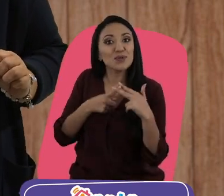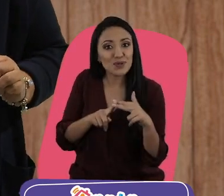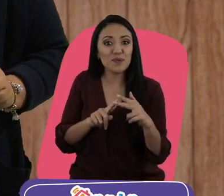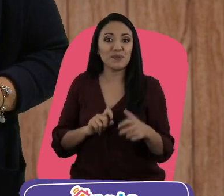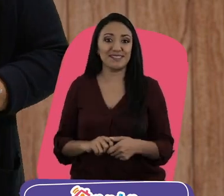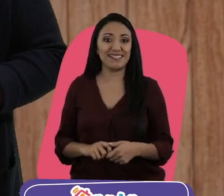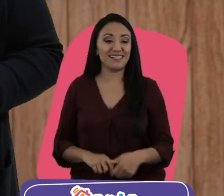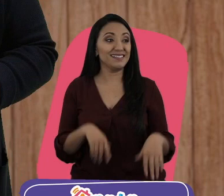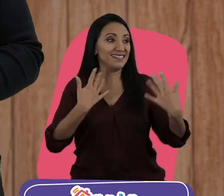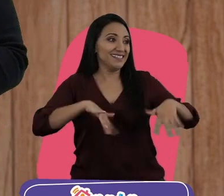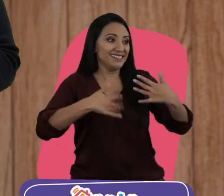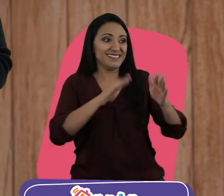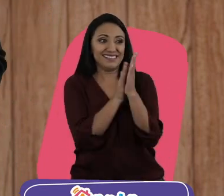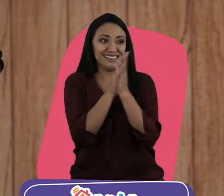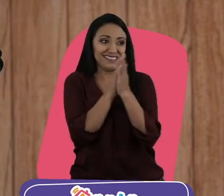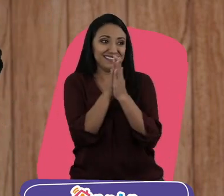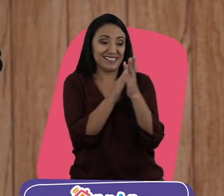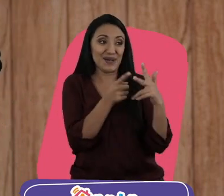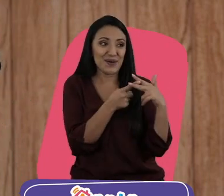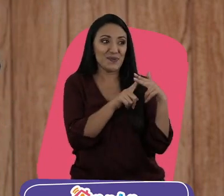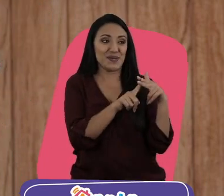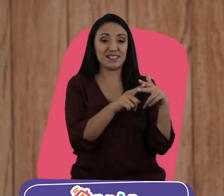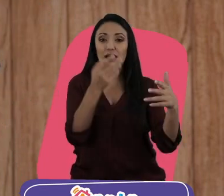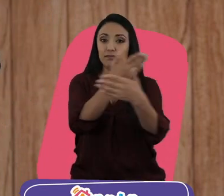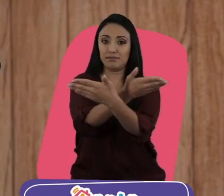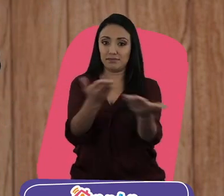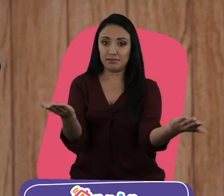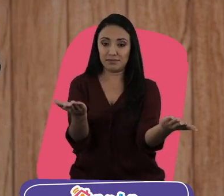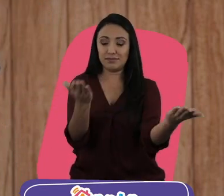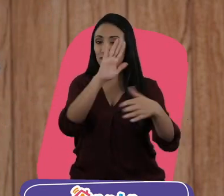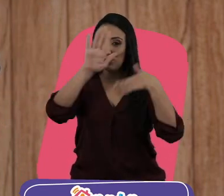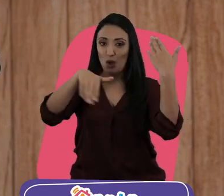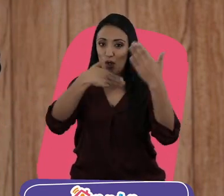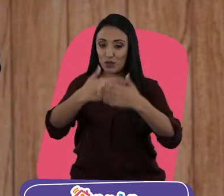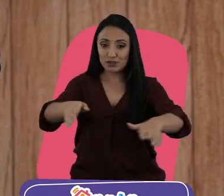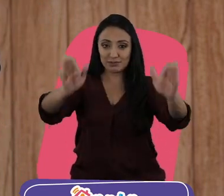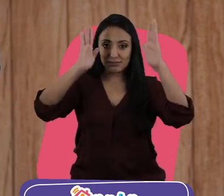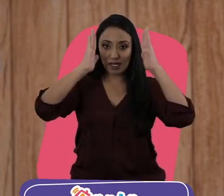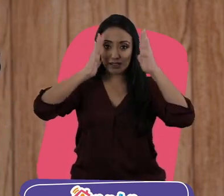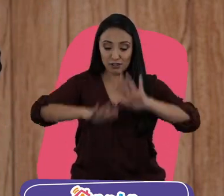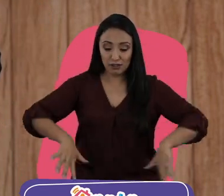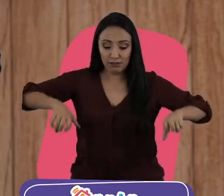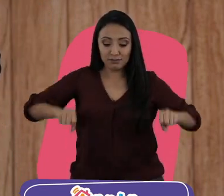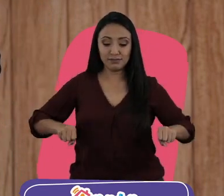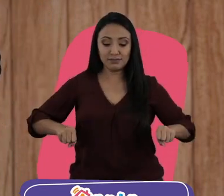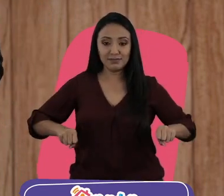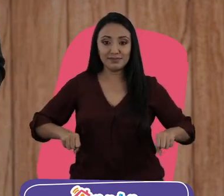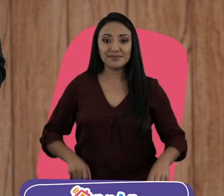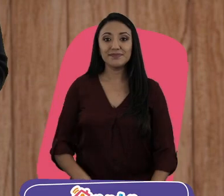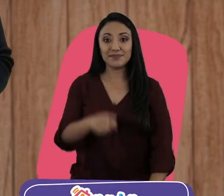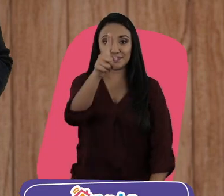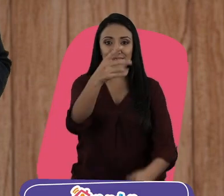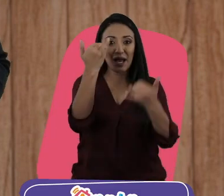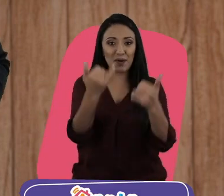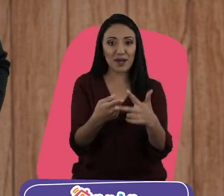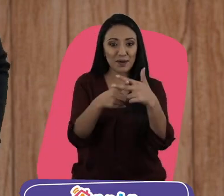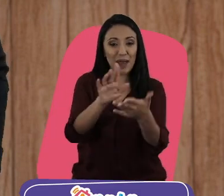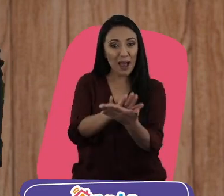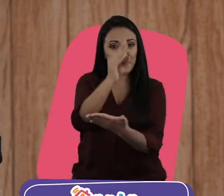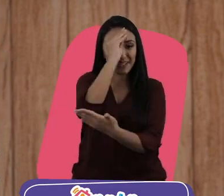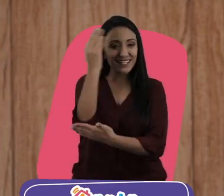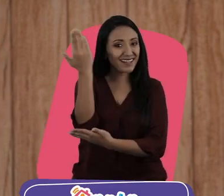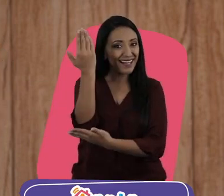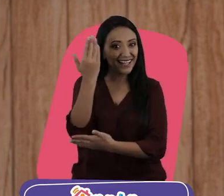vamos a empezar. Estamos muy emocionados de que el programa empiece, así que señoras y señores, chicos y chicas, agárrense de sus asientos. Hoy